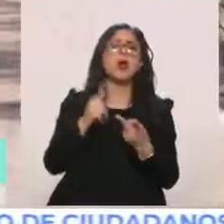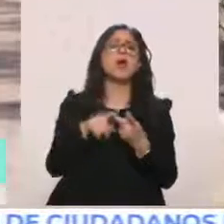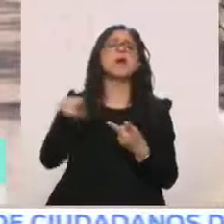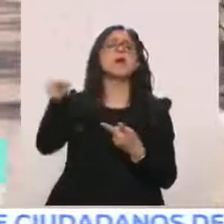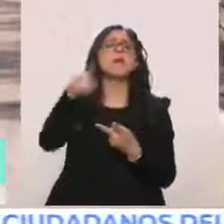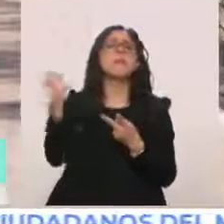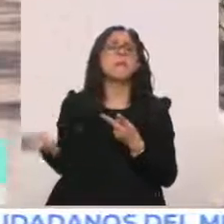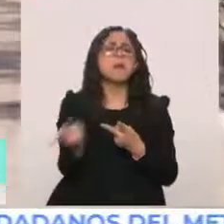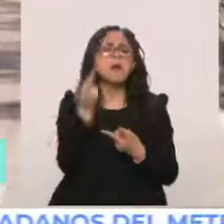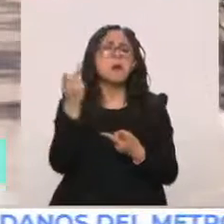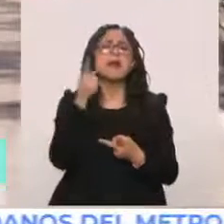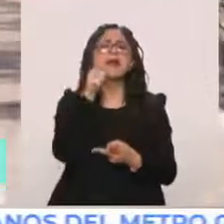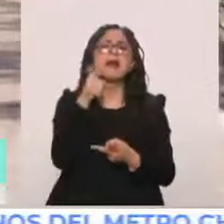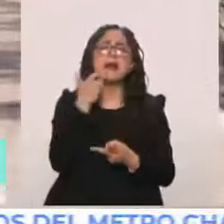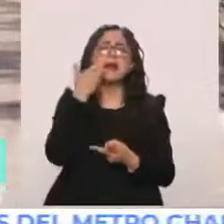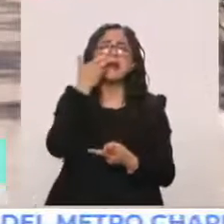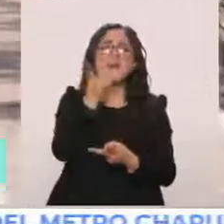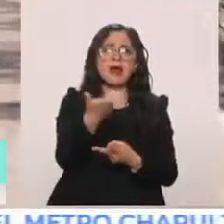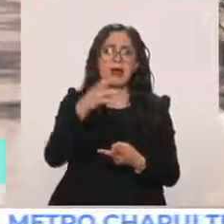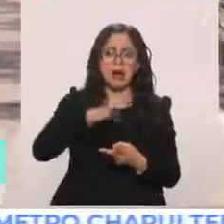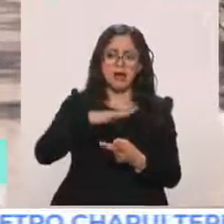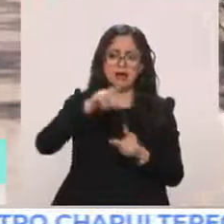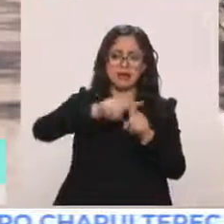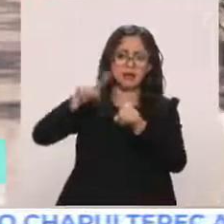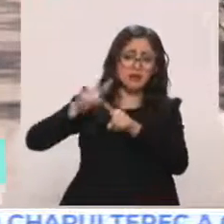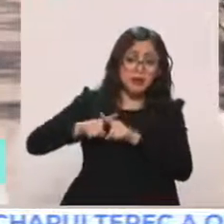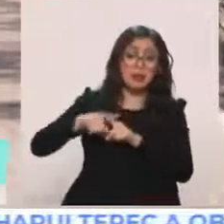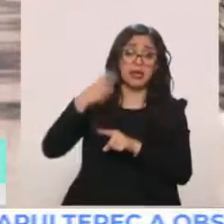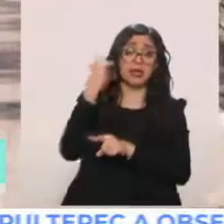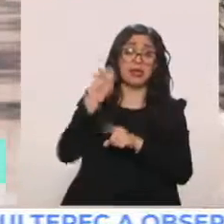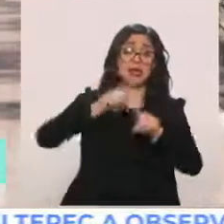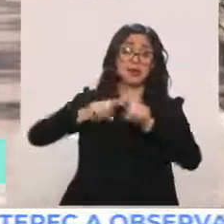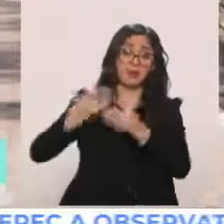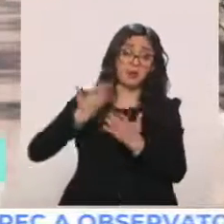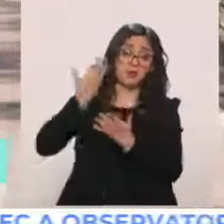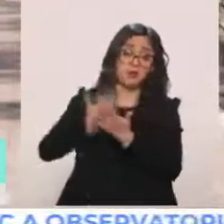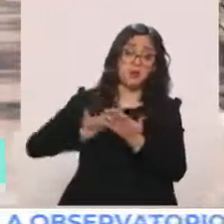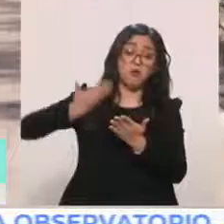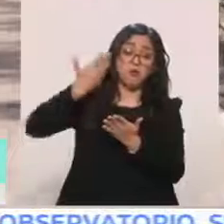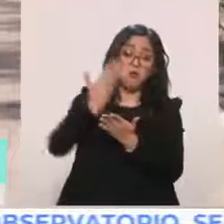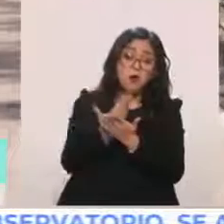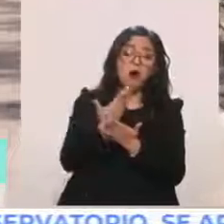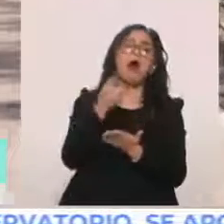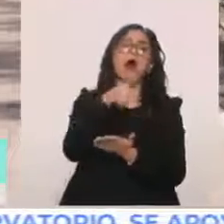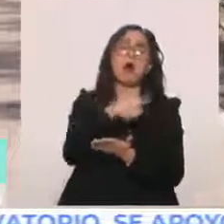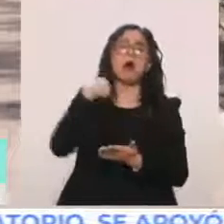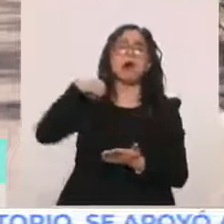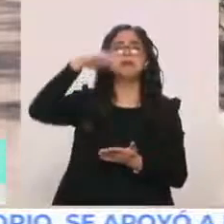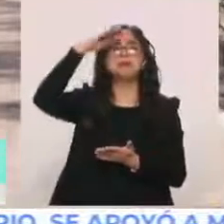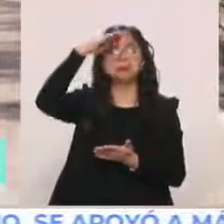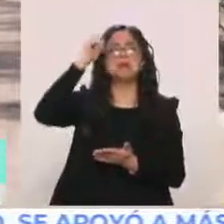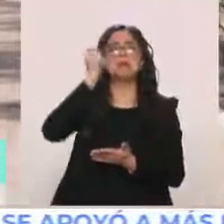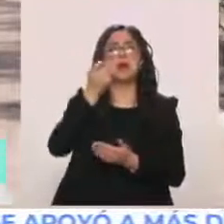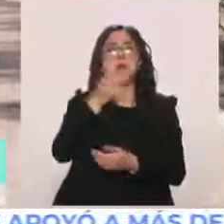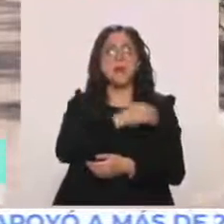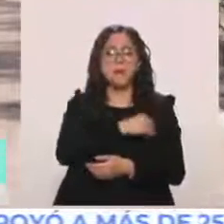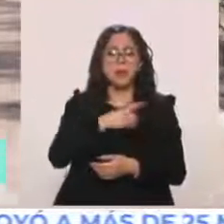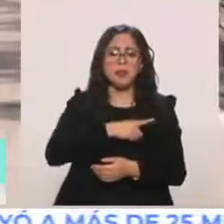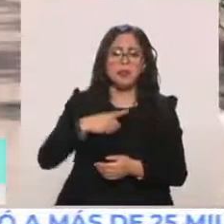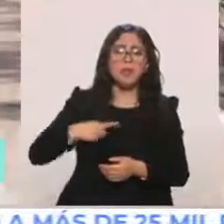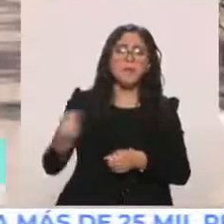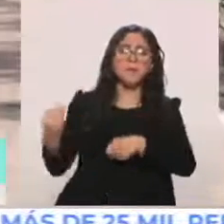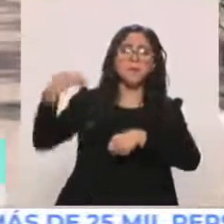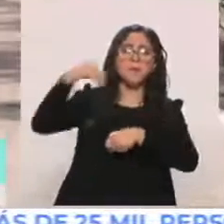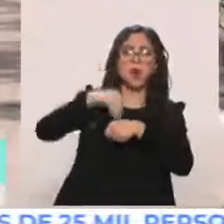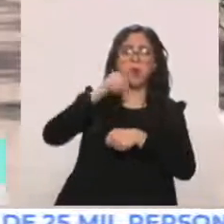que hubiera? Entonces, a raíz de eso, las propuestas que se hicieron fue, pues primeramente el alumbrado, porque